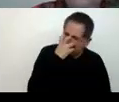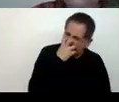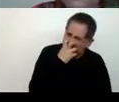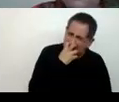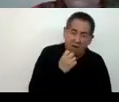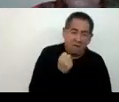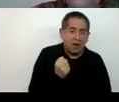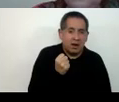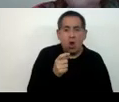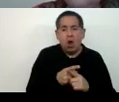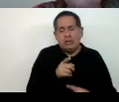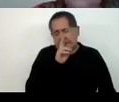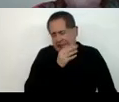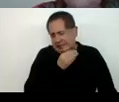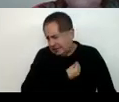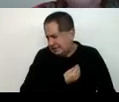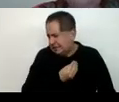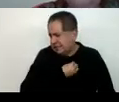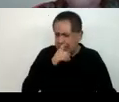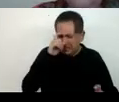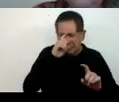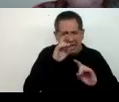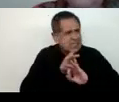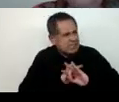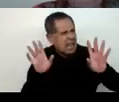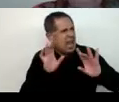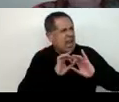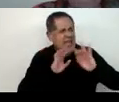puede causar angustia, irritabilidad,